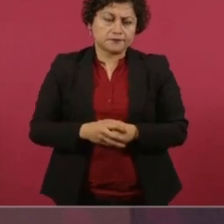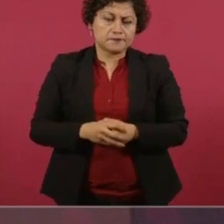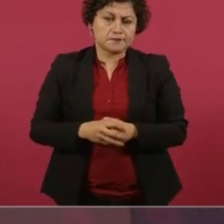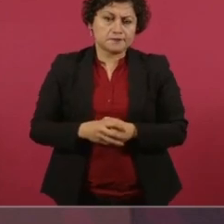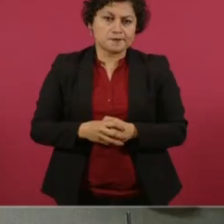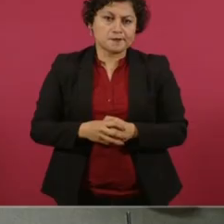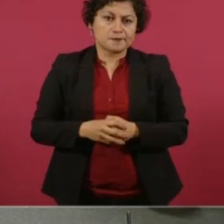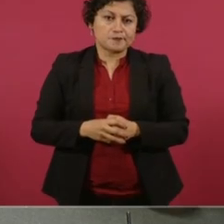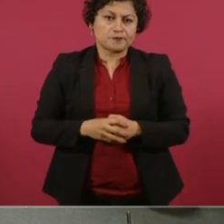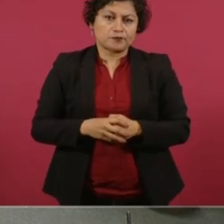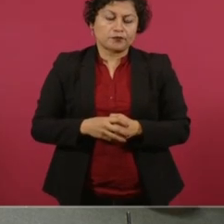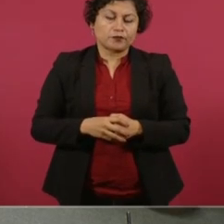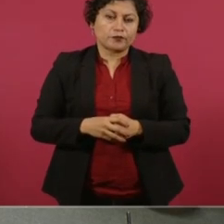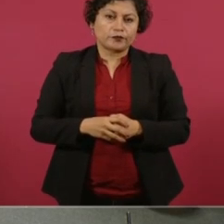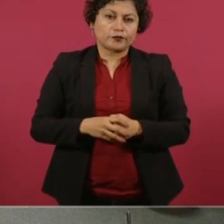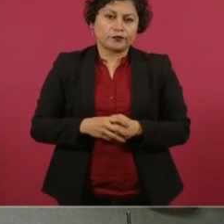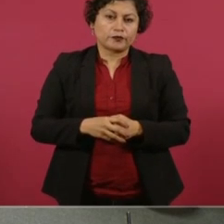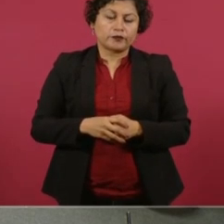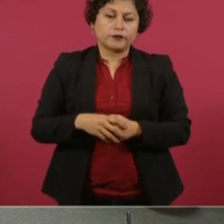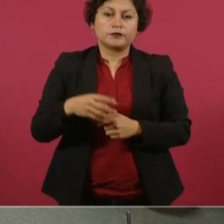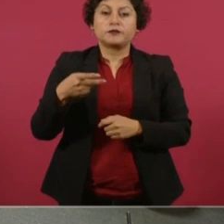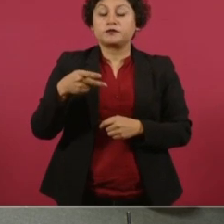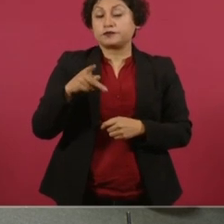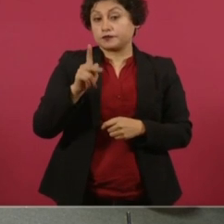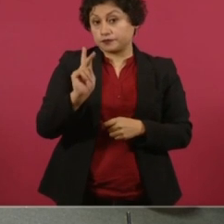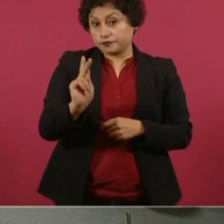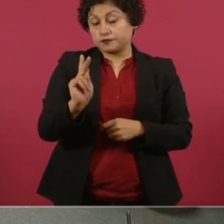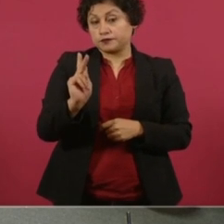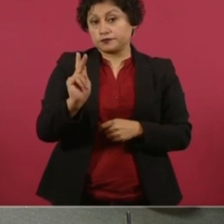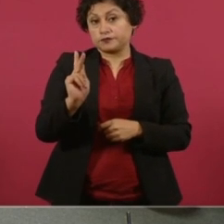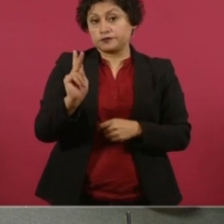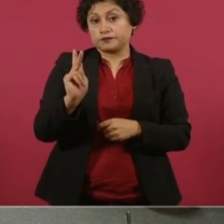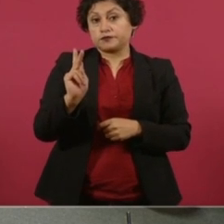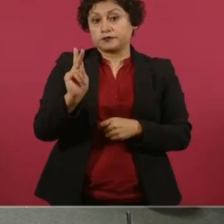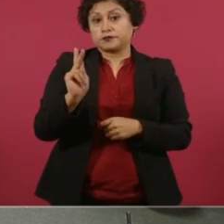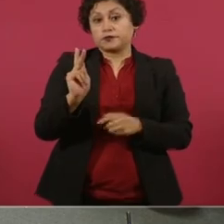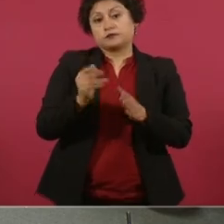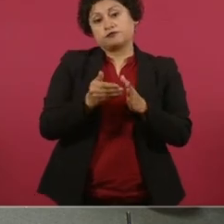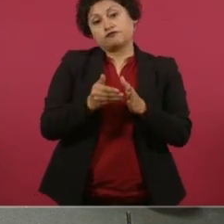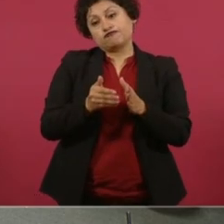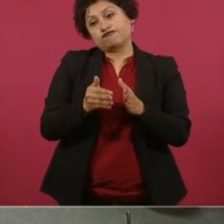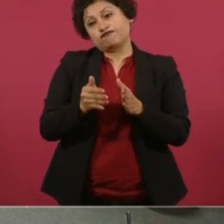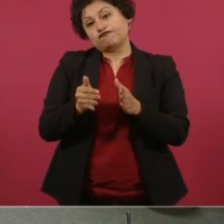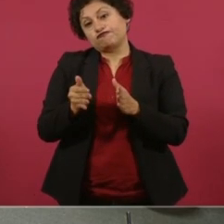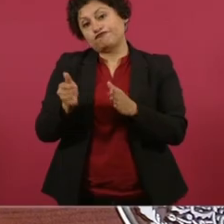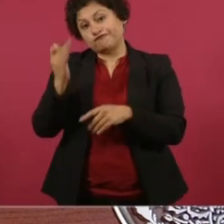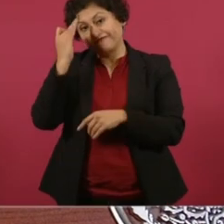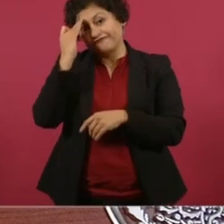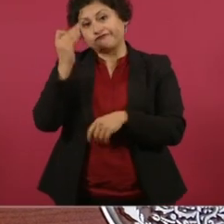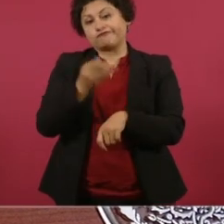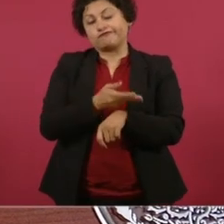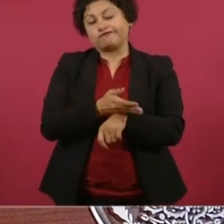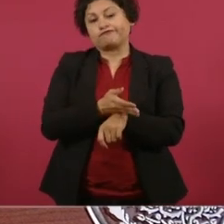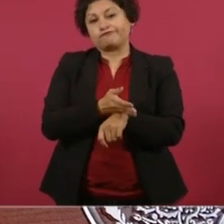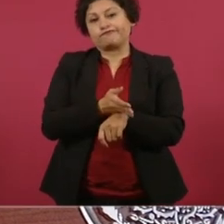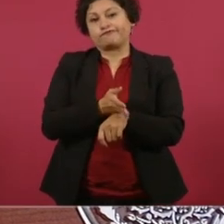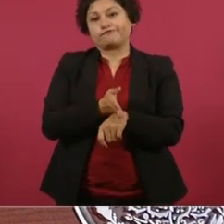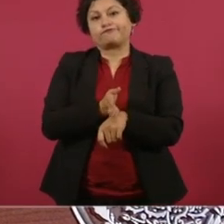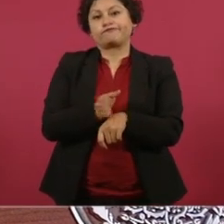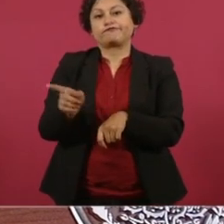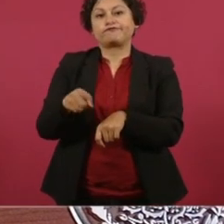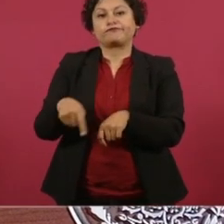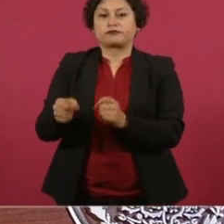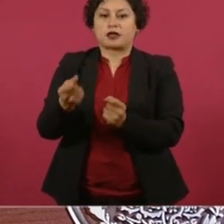Pero sí hubo hasta el final esta